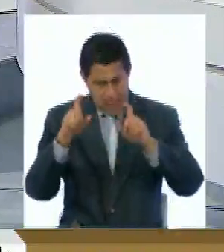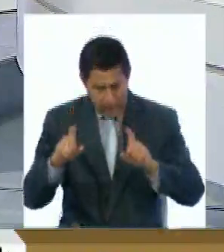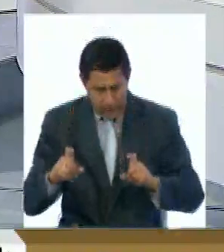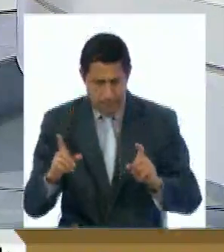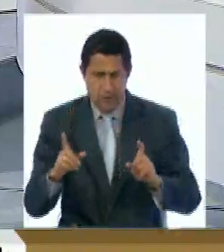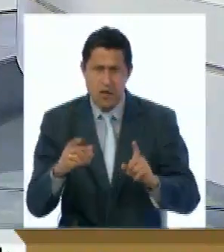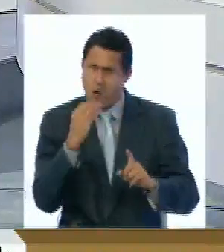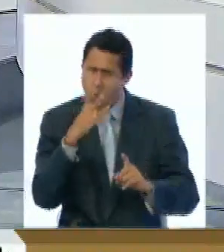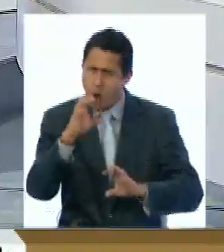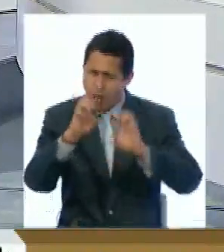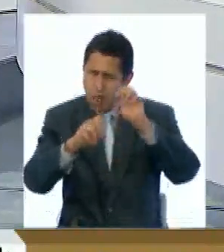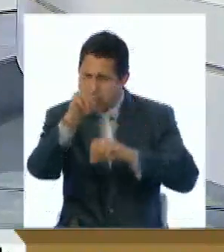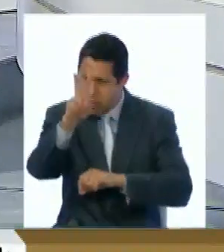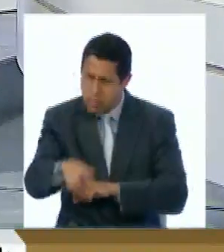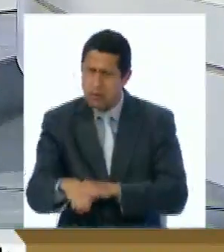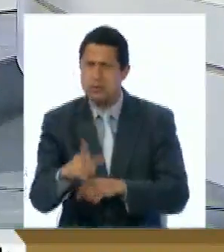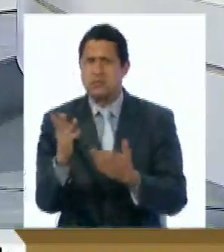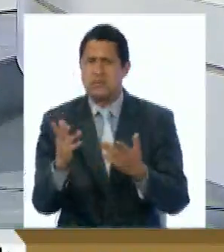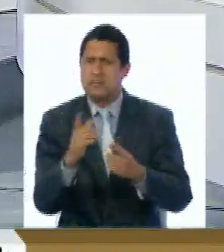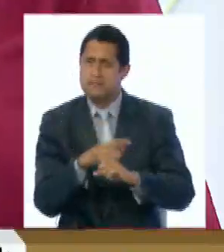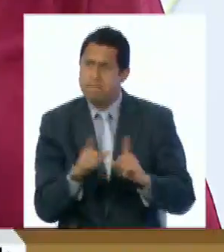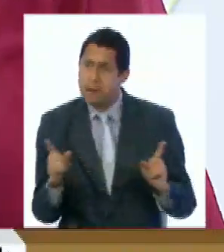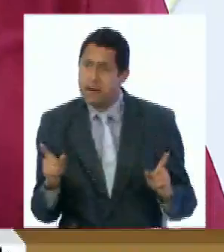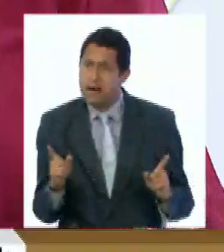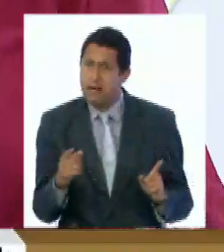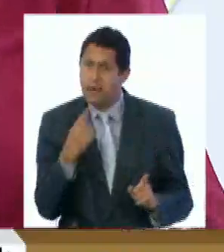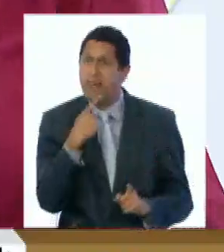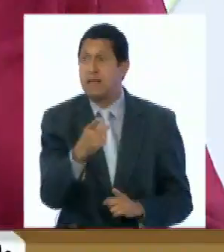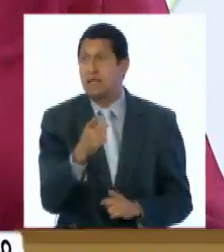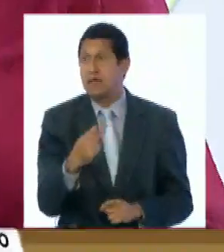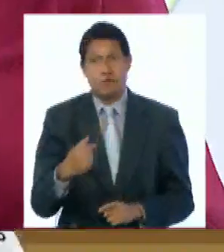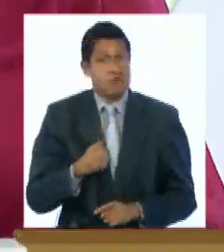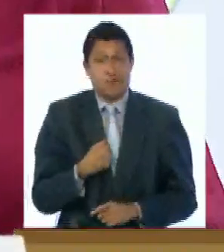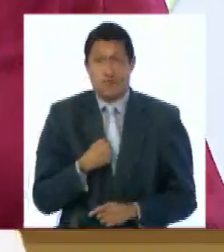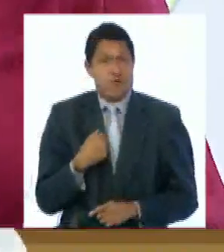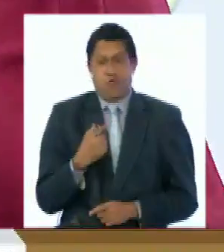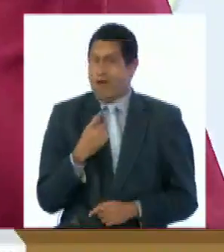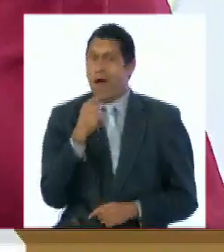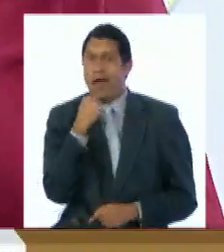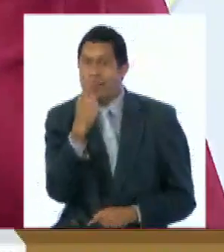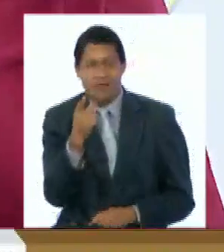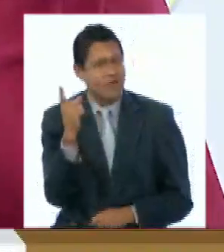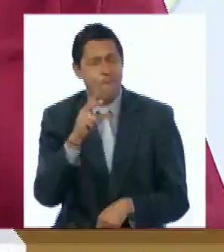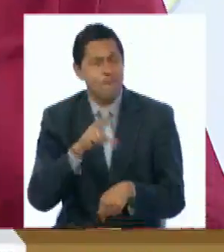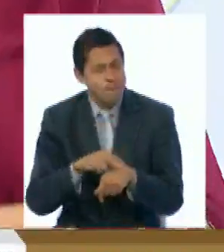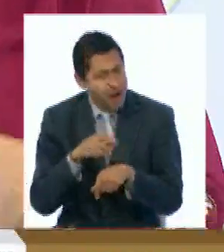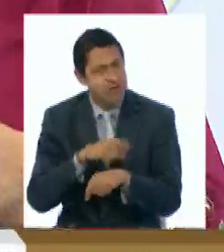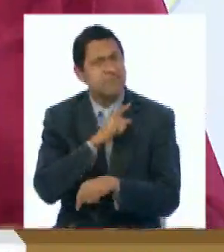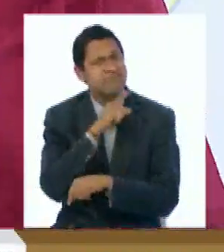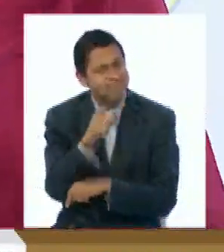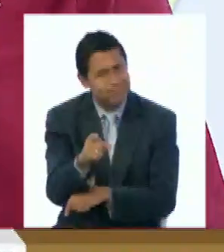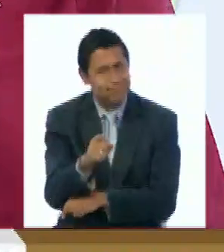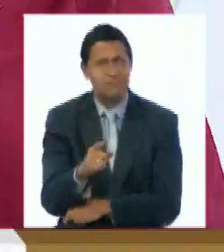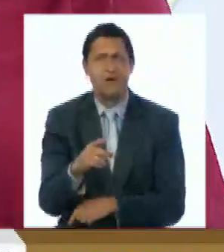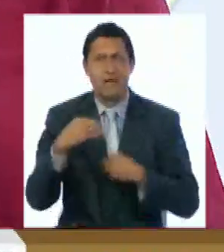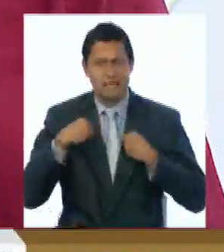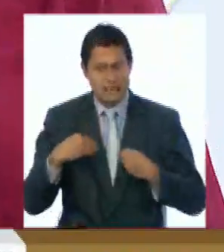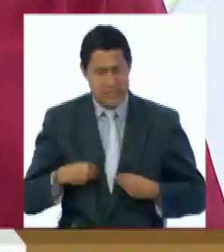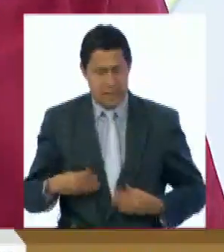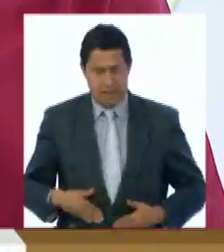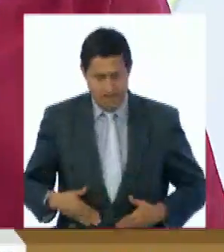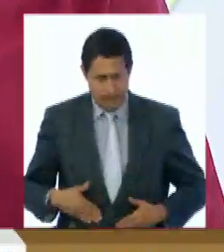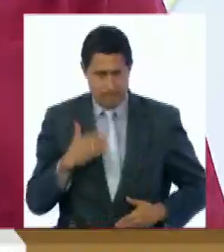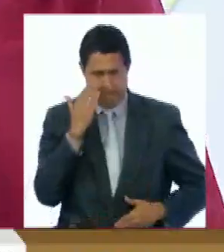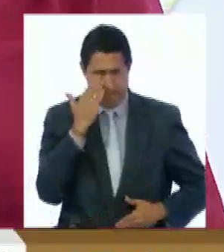y hacer una buena evaluación clínica porque como tú dijiste esto no puede sustituir la consulta en la consulta va a haber un examen físico